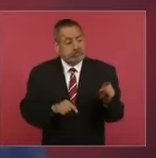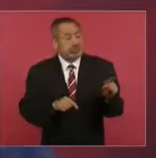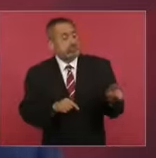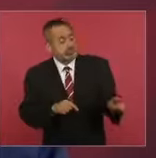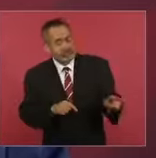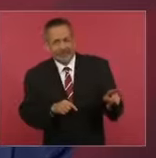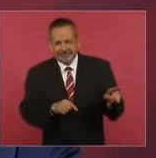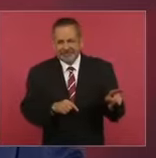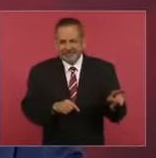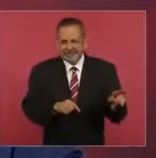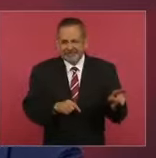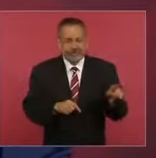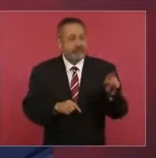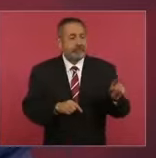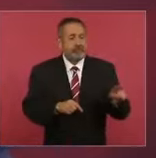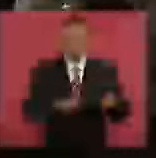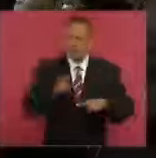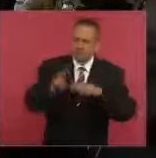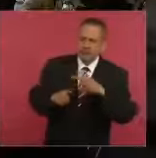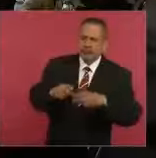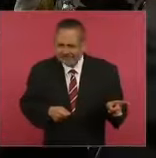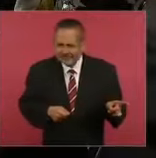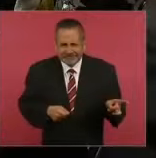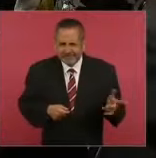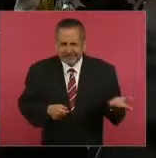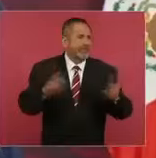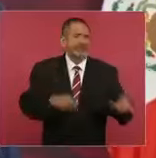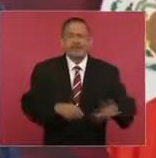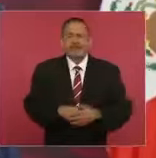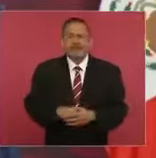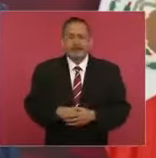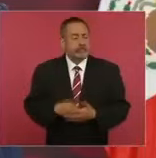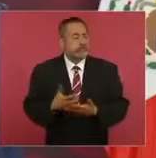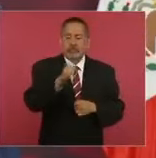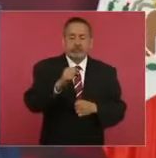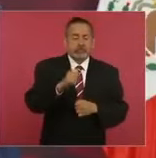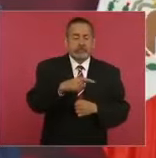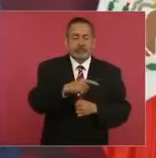tiene como trabajo la impartición de justicia y gana un